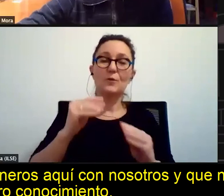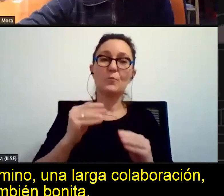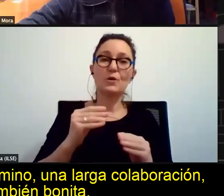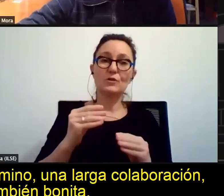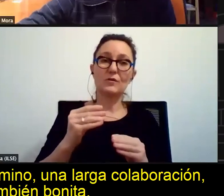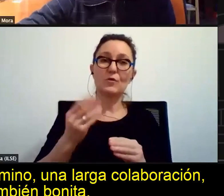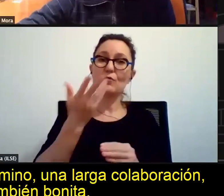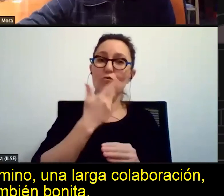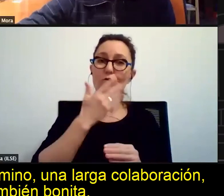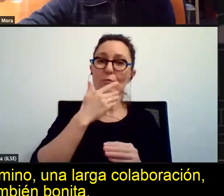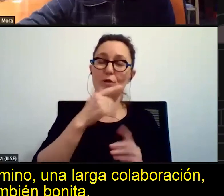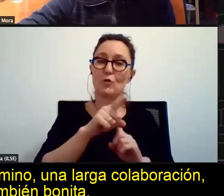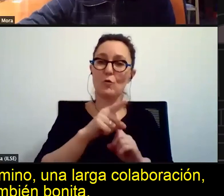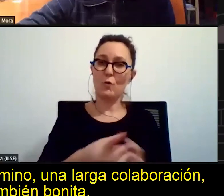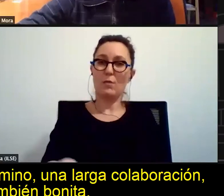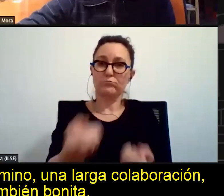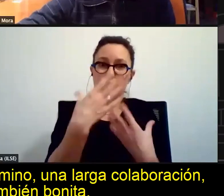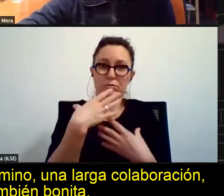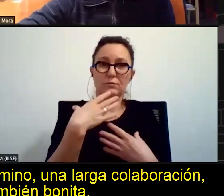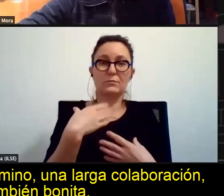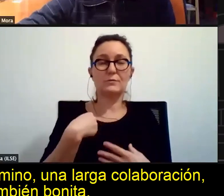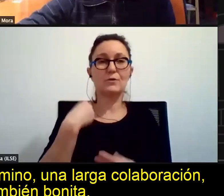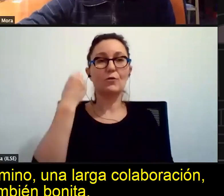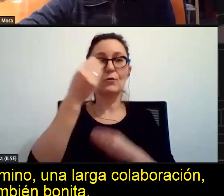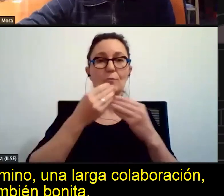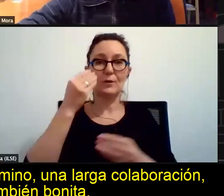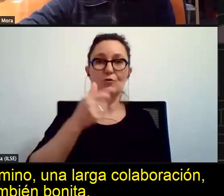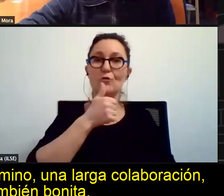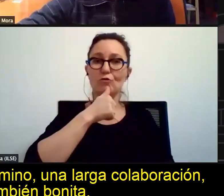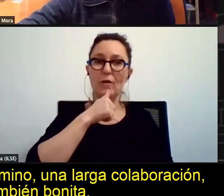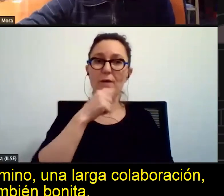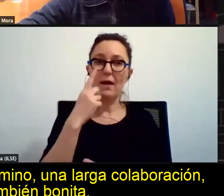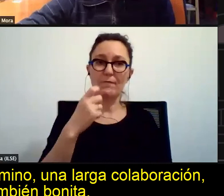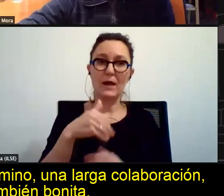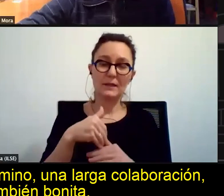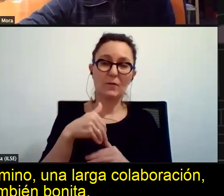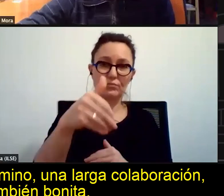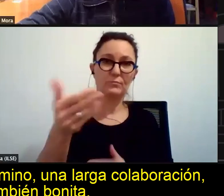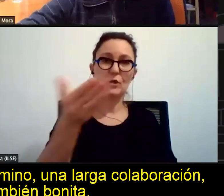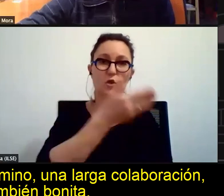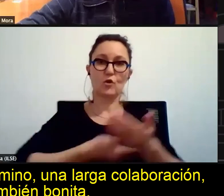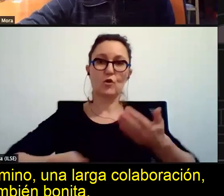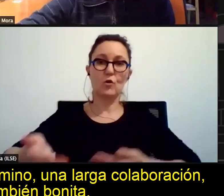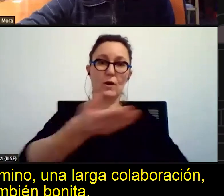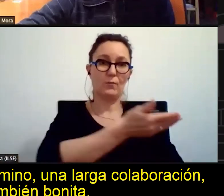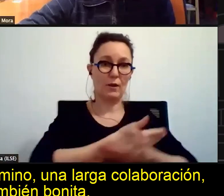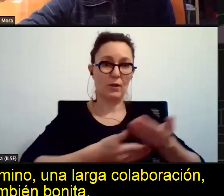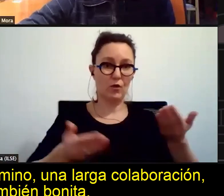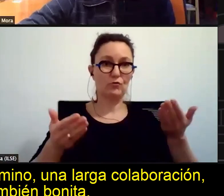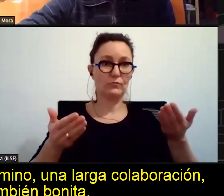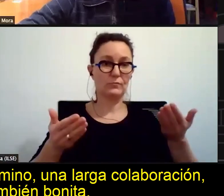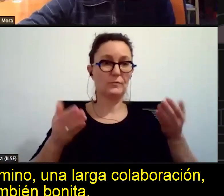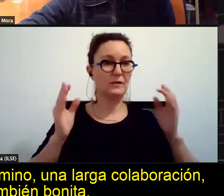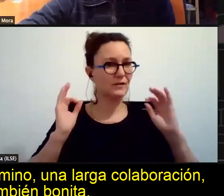que nos queda un largo camino, una larga colaboración, seguramente también